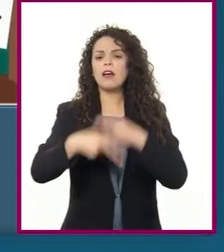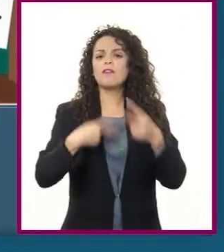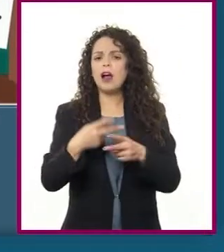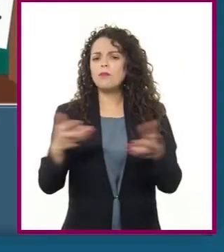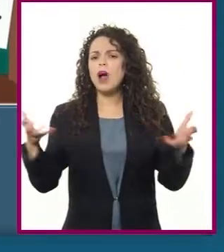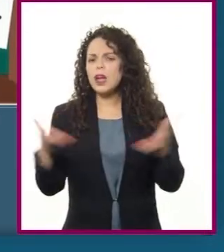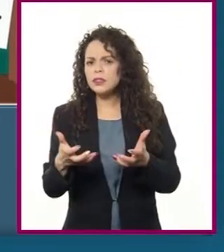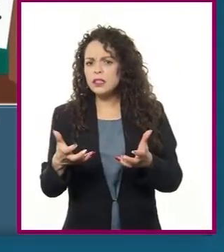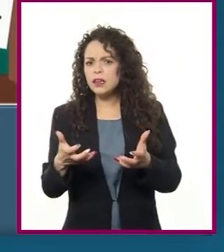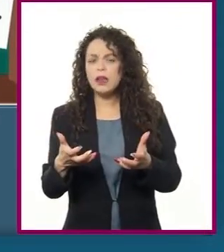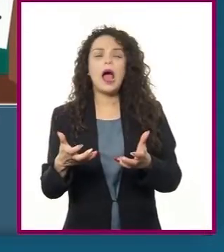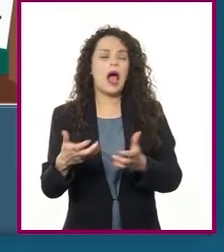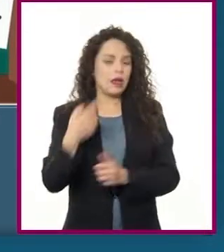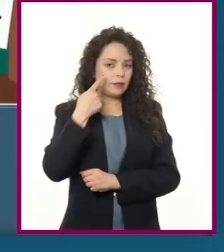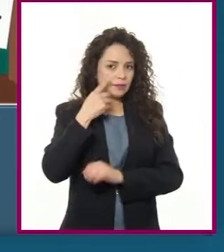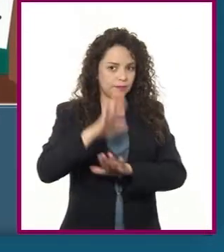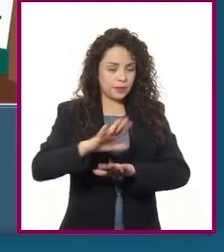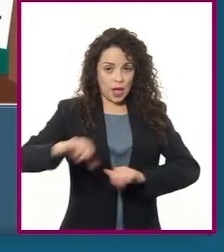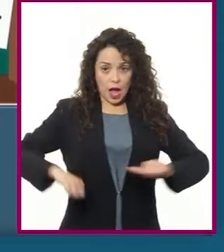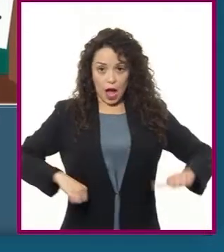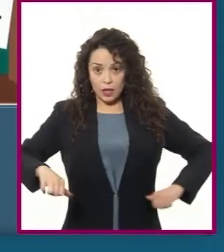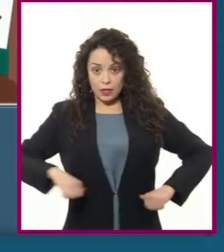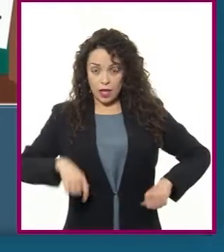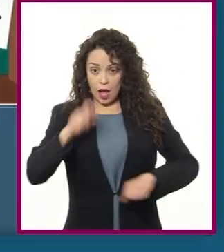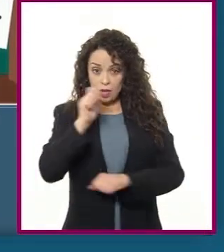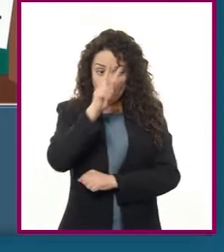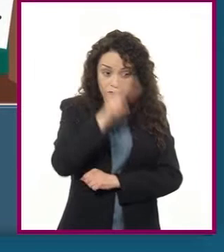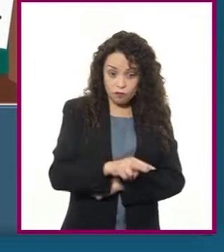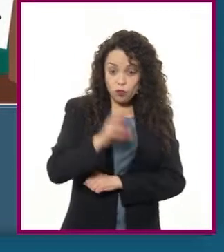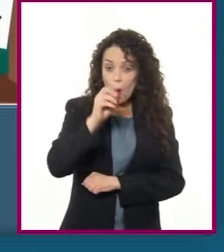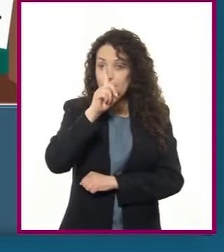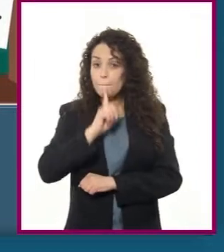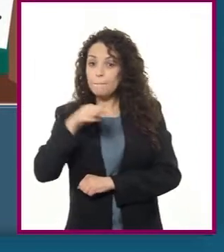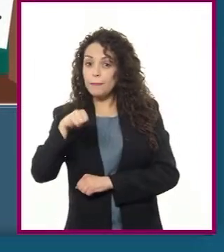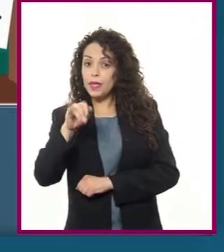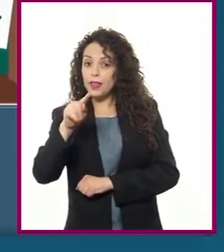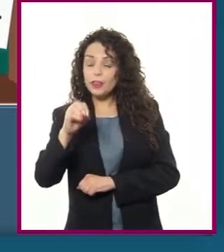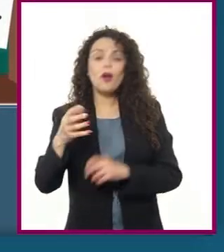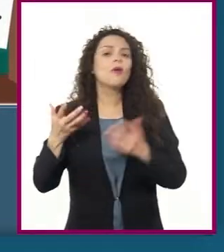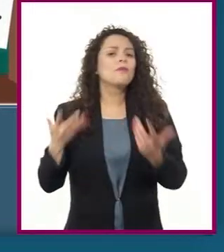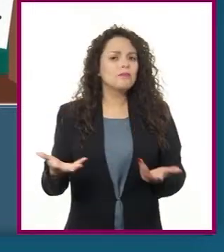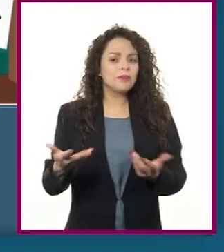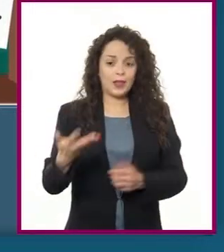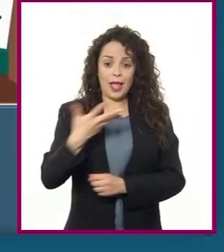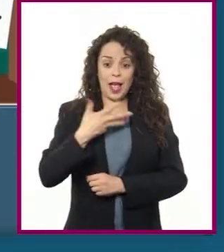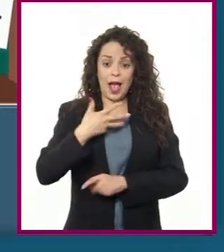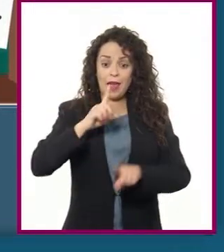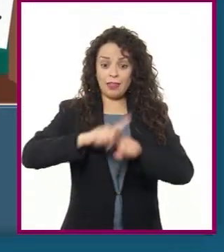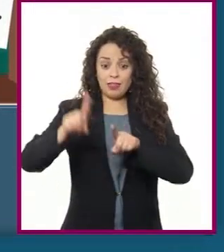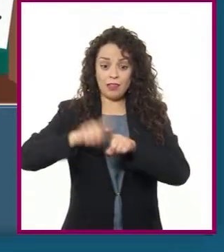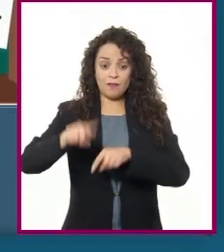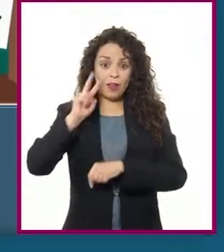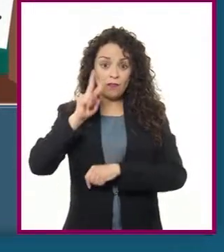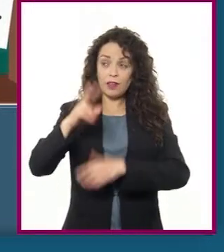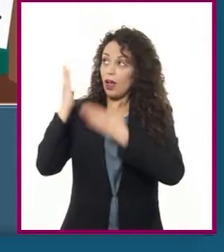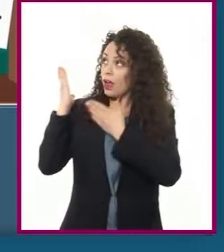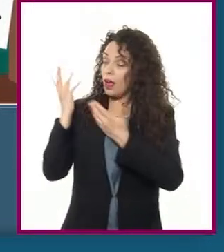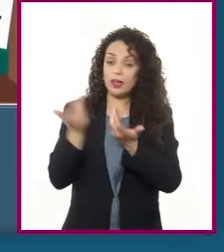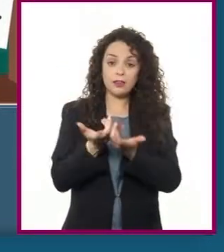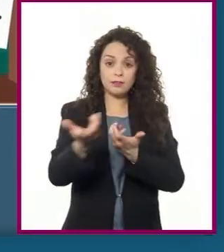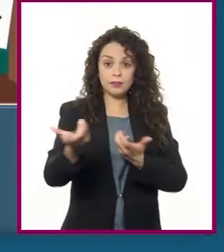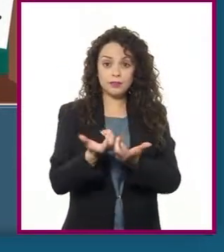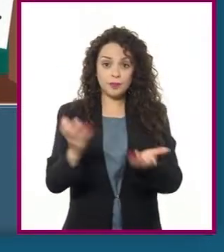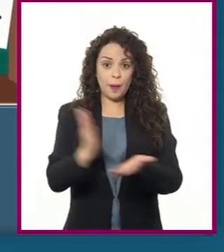estas mezclas es una actividad de realidad o mito. Aquí tenemos un tablero que muestra algunos métodos de separación de mezclas.